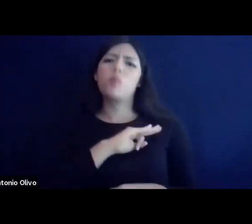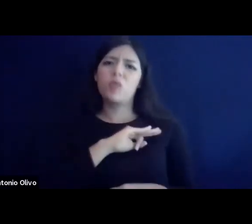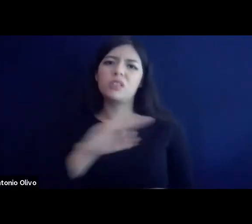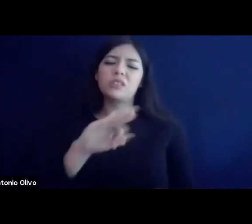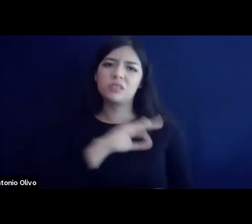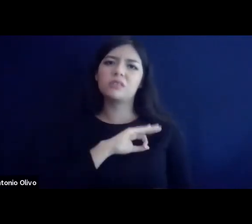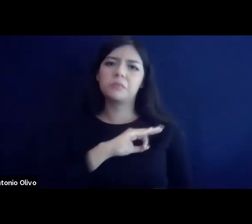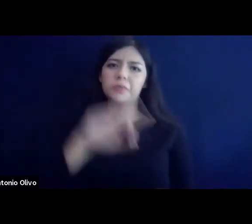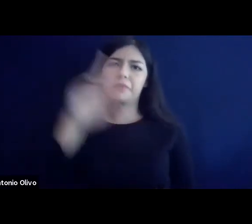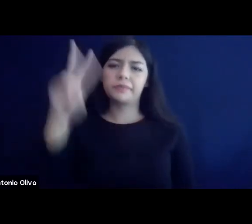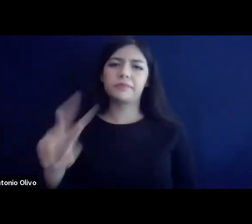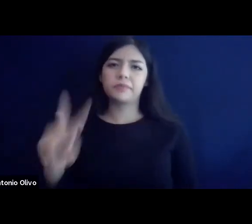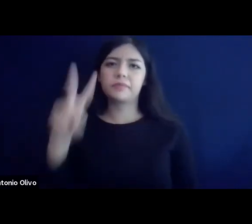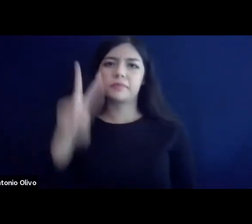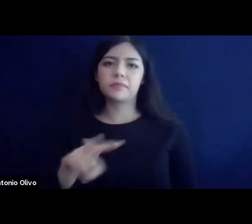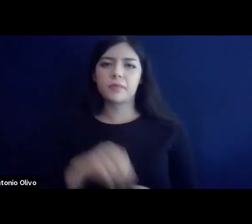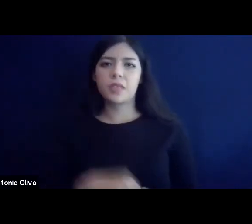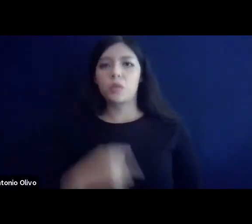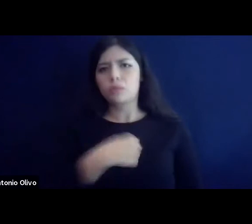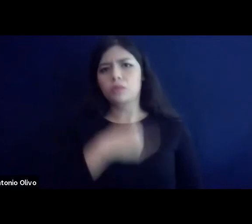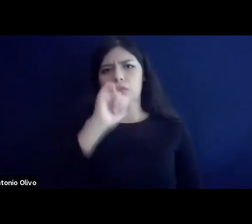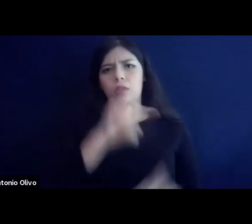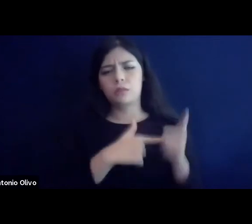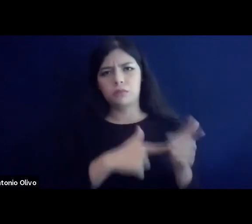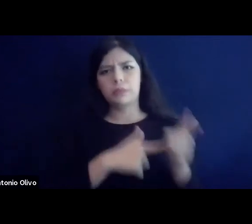me permitió que gracias al apoyo de